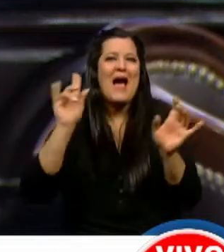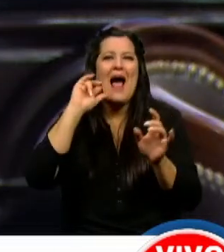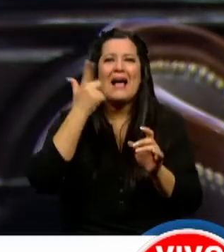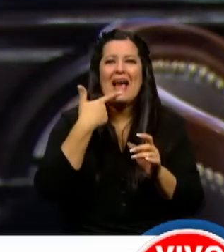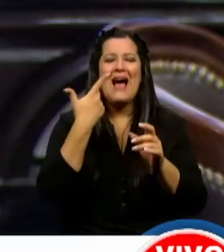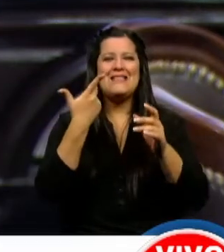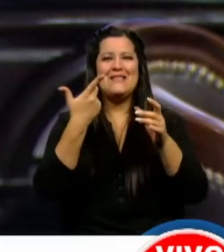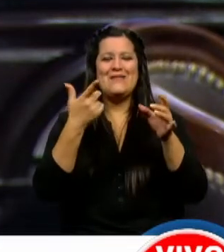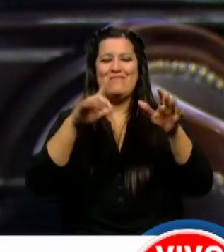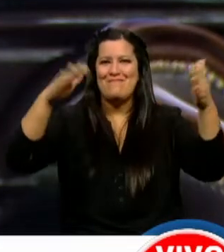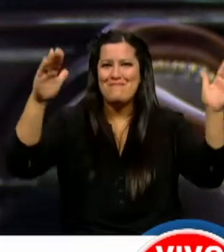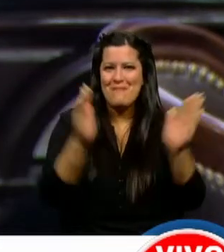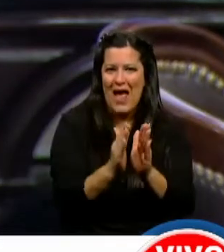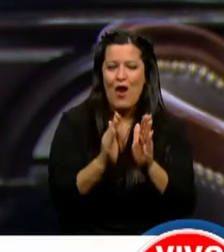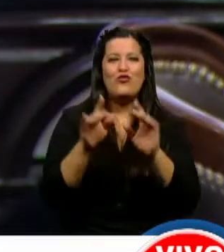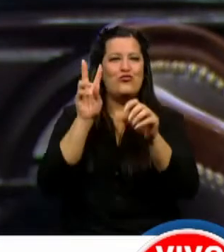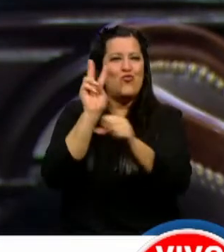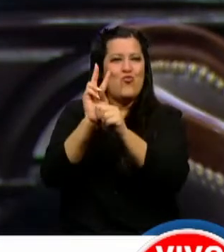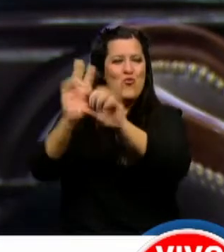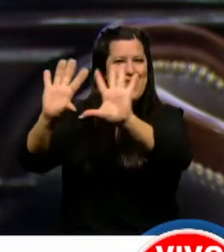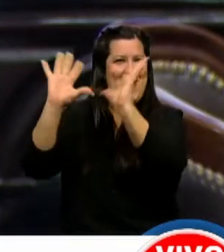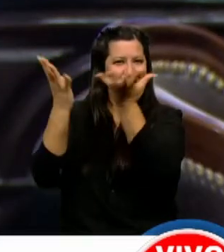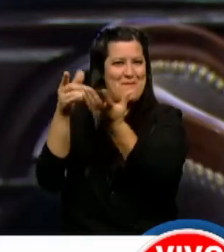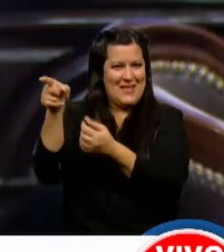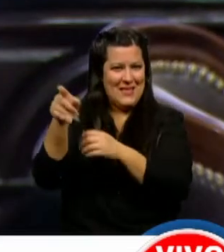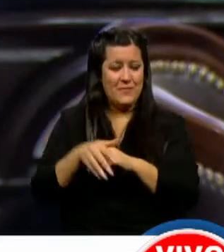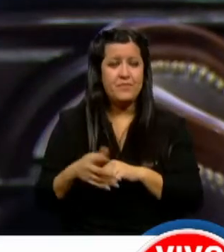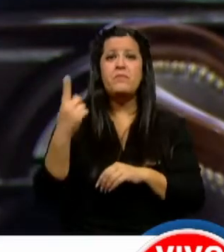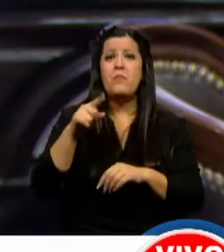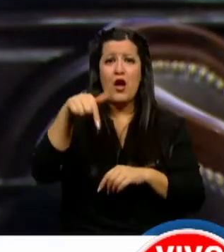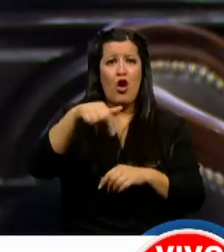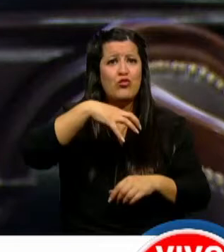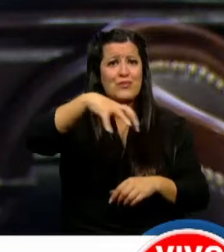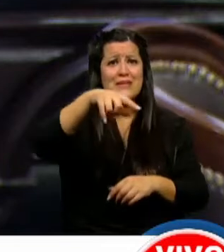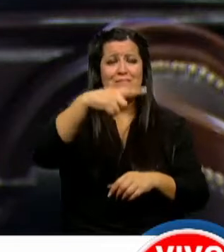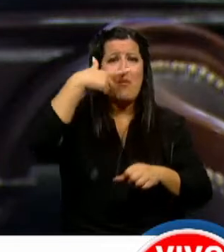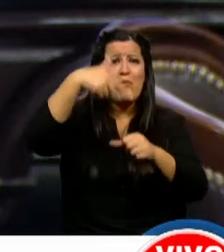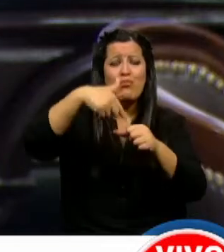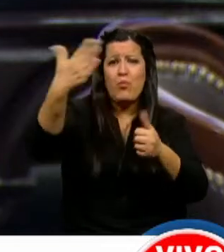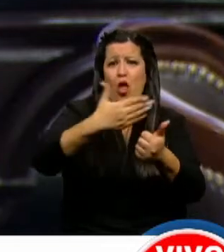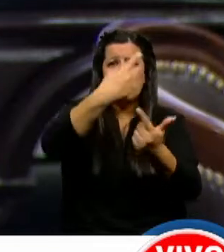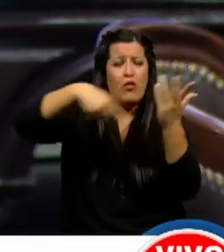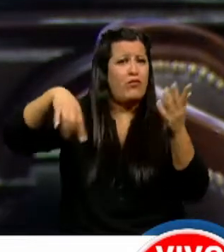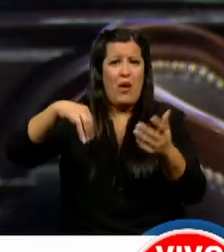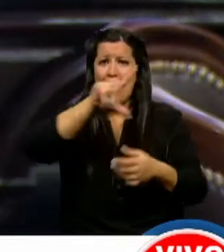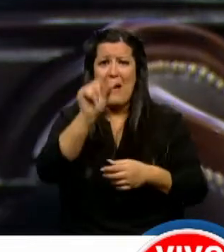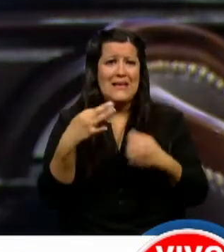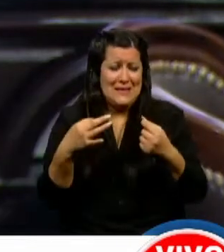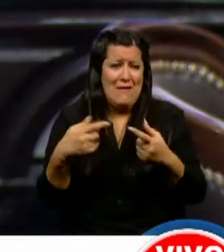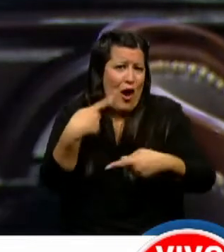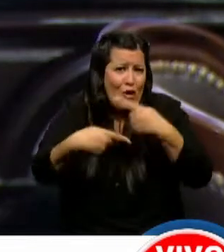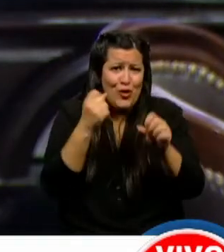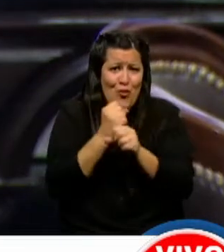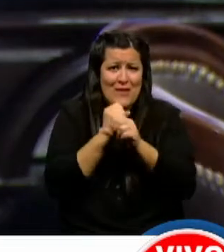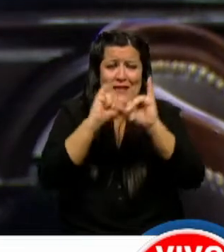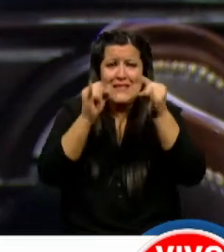invernadero. Claramente un sector al que nuestro país tenía que seguir apostando. Hoy estamos acá en el